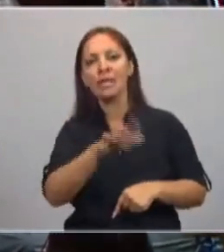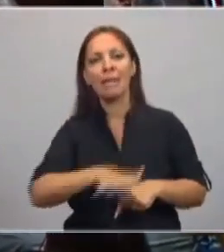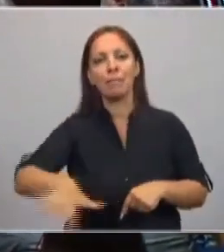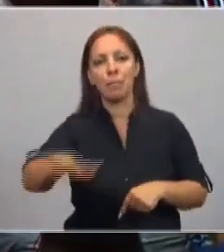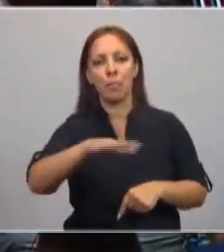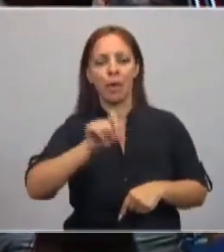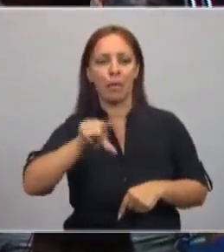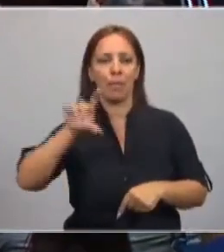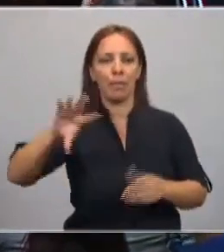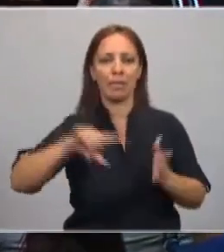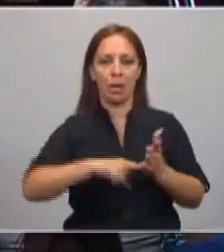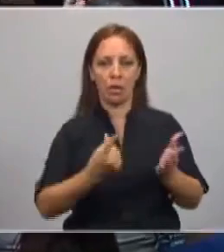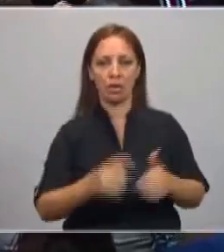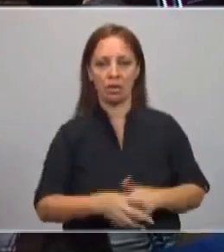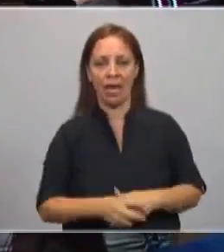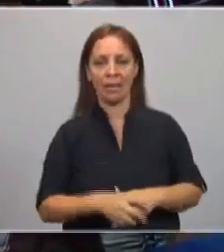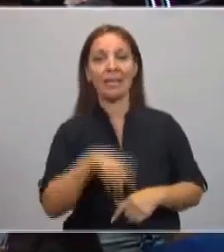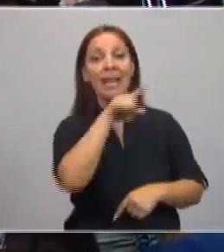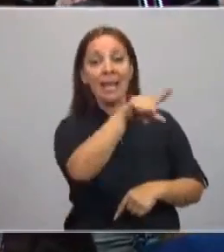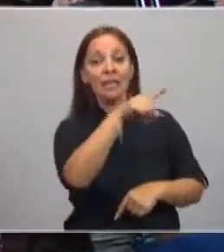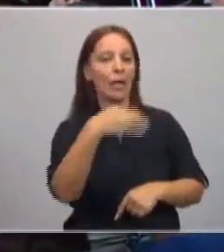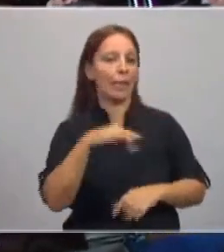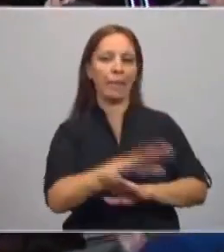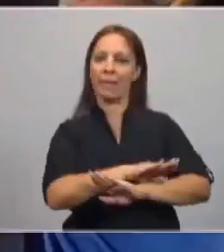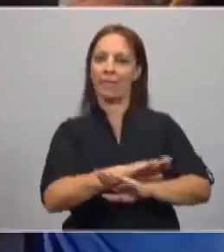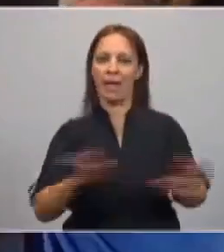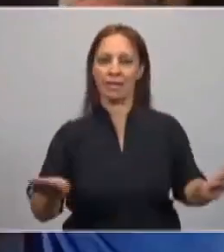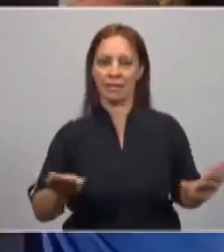de Buenos Aires y tienen que terminarse.